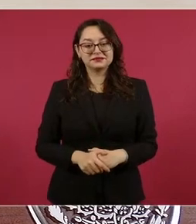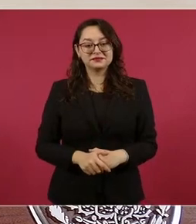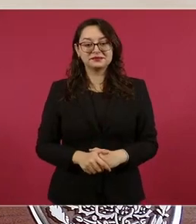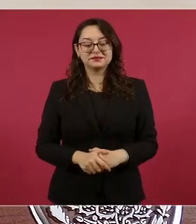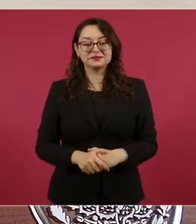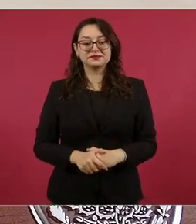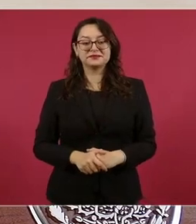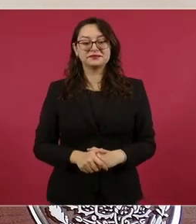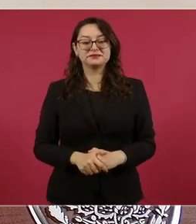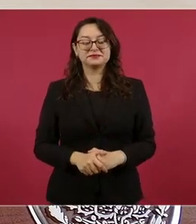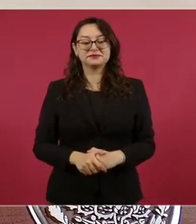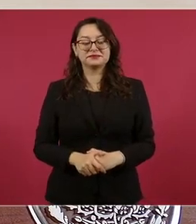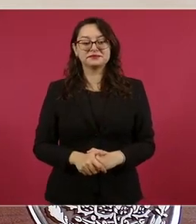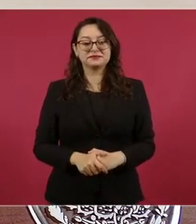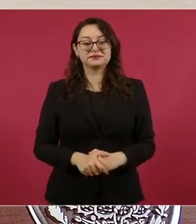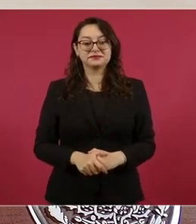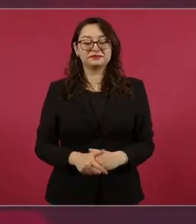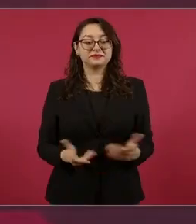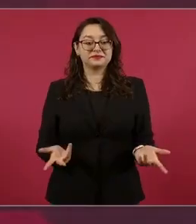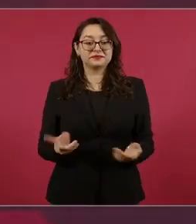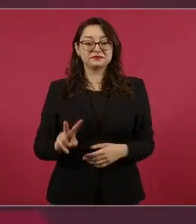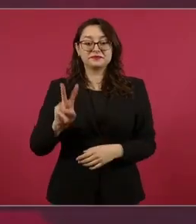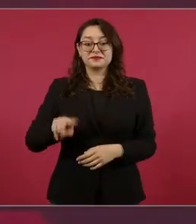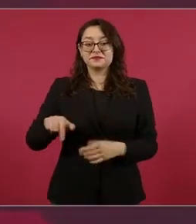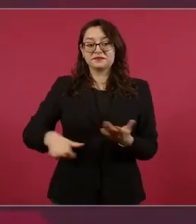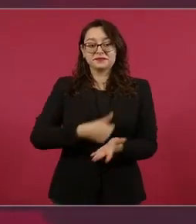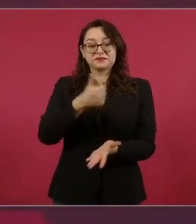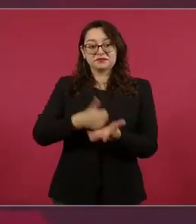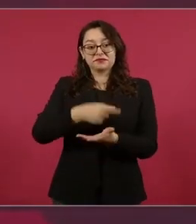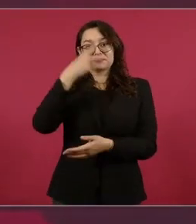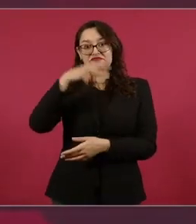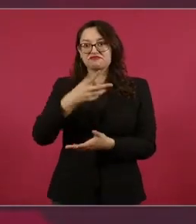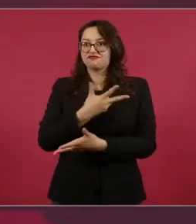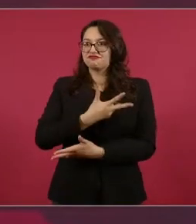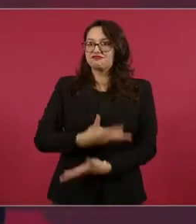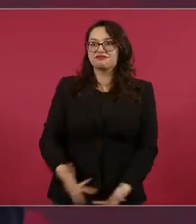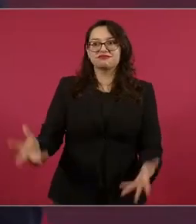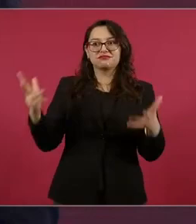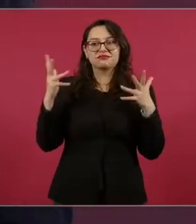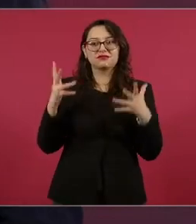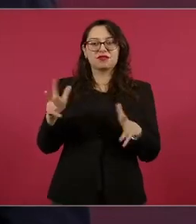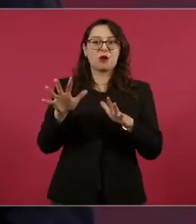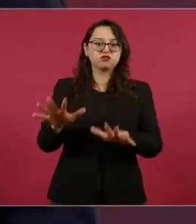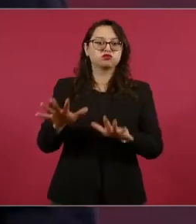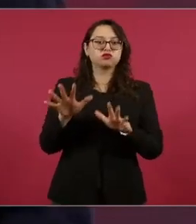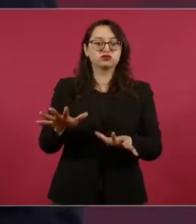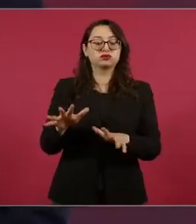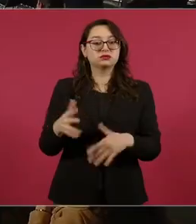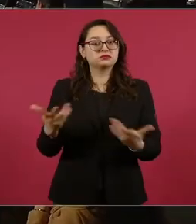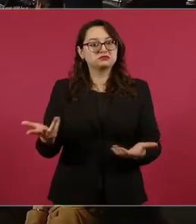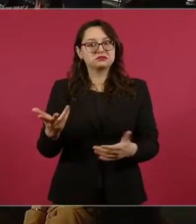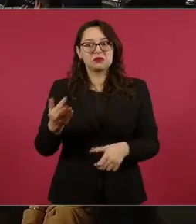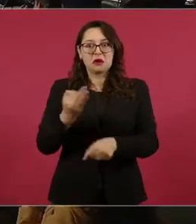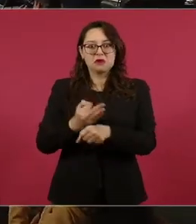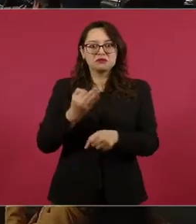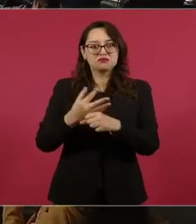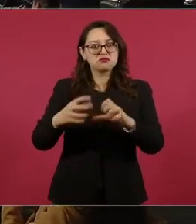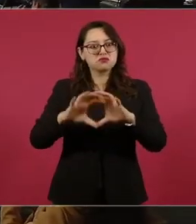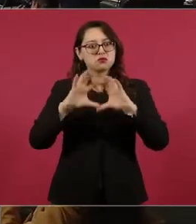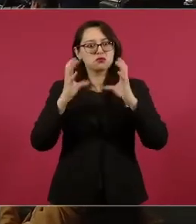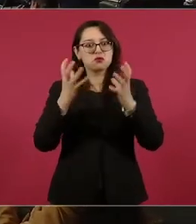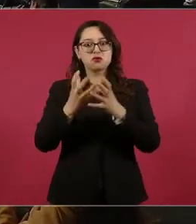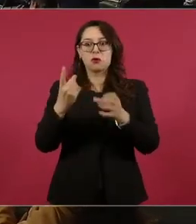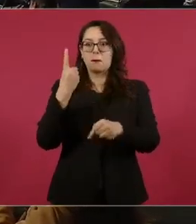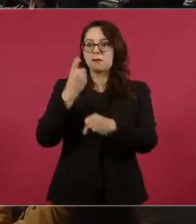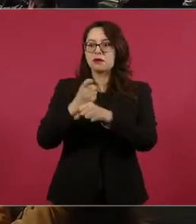culinaria es una gran ciudad Entonces yo celebro que esto esté sucediendo en